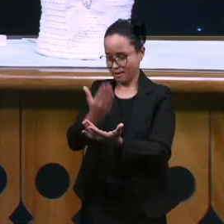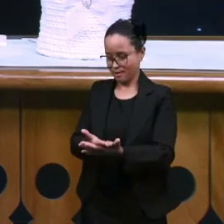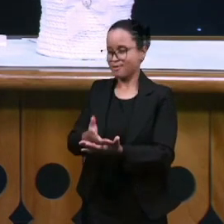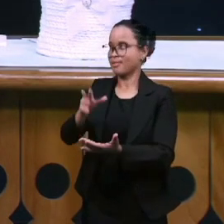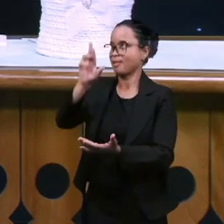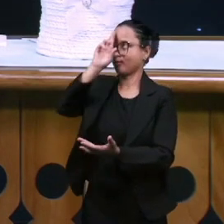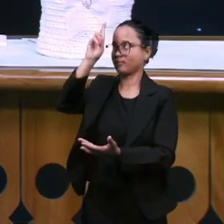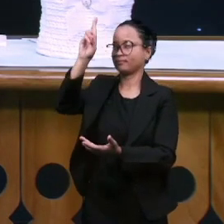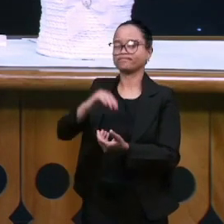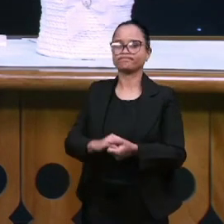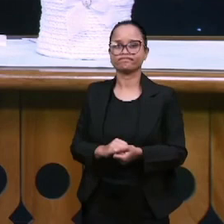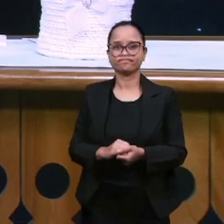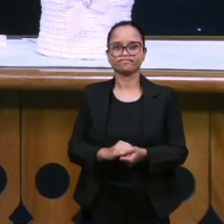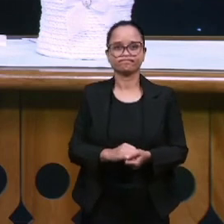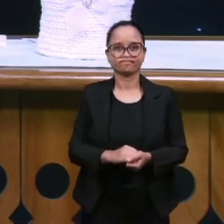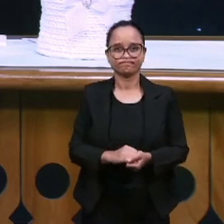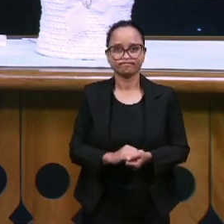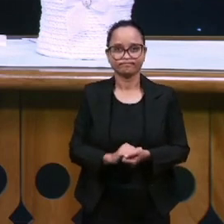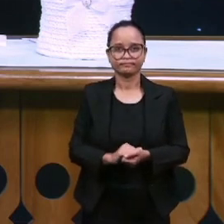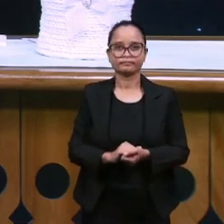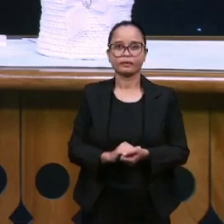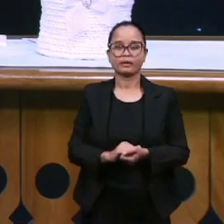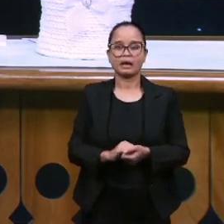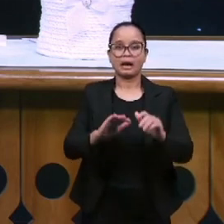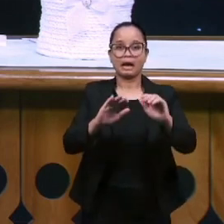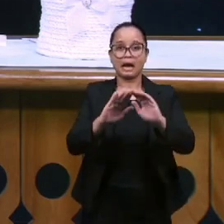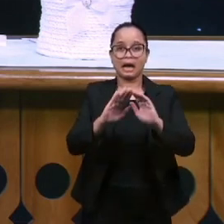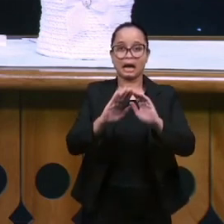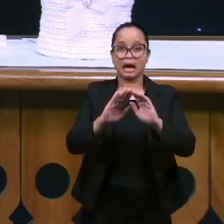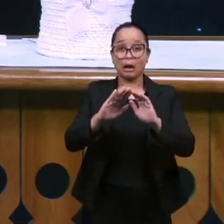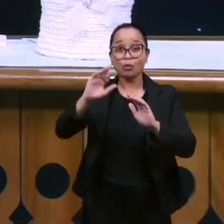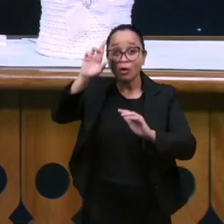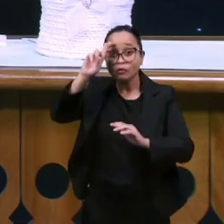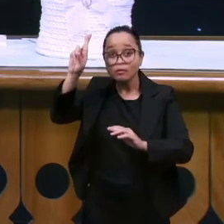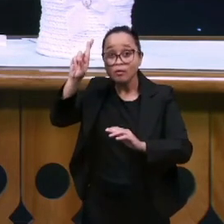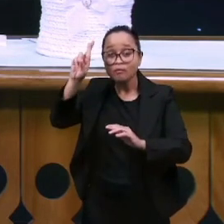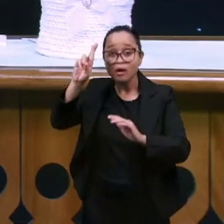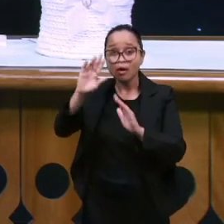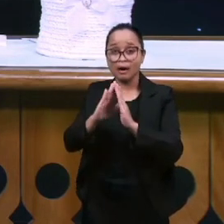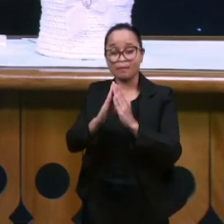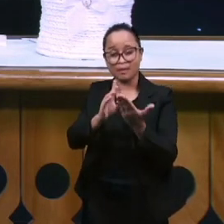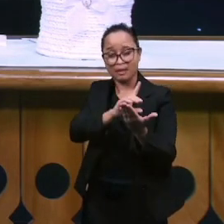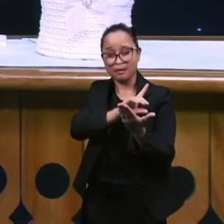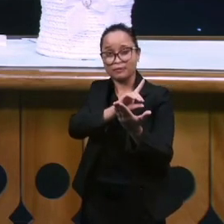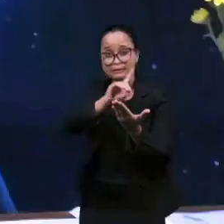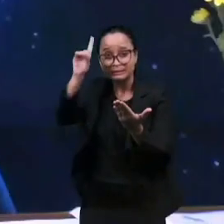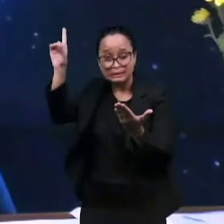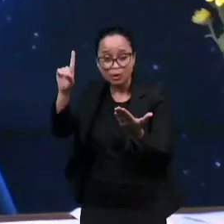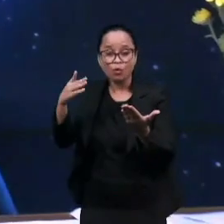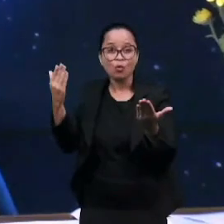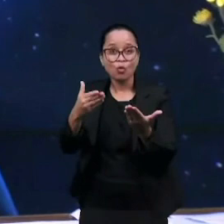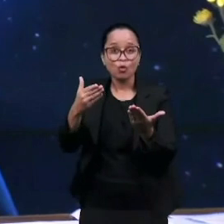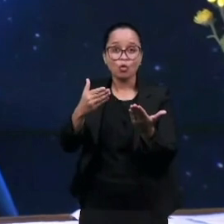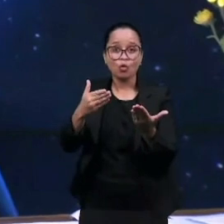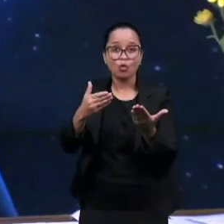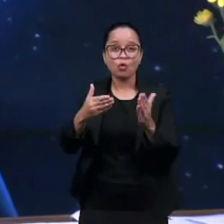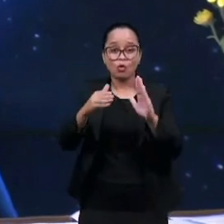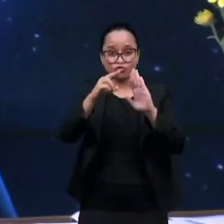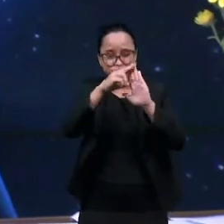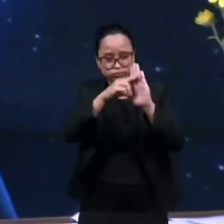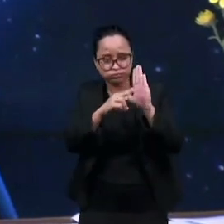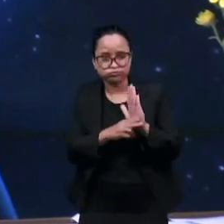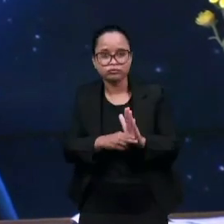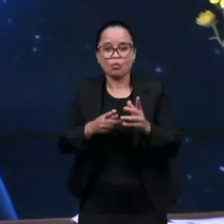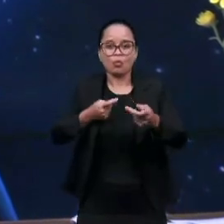el Señor. La palabra del Señor es indispensable en este momento, como norma, como orientación, como